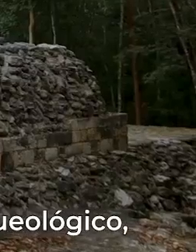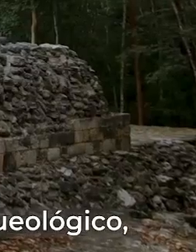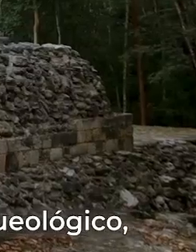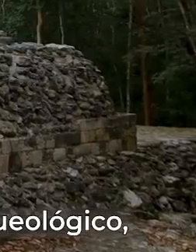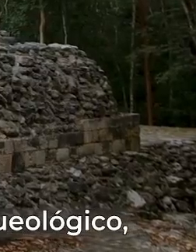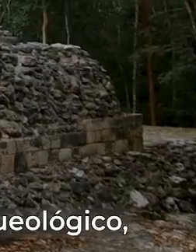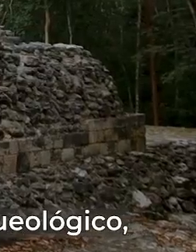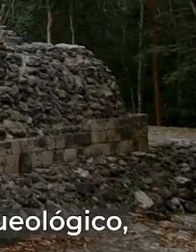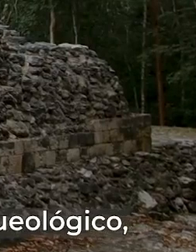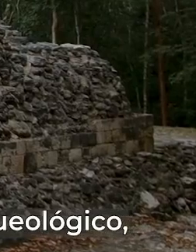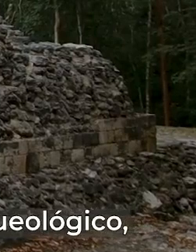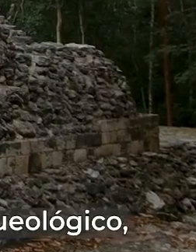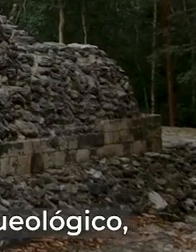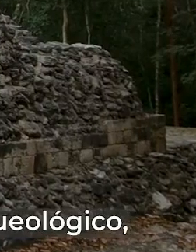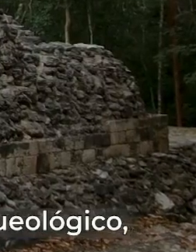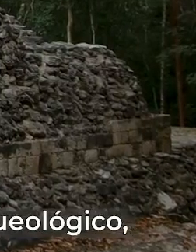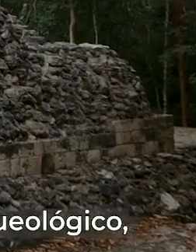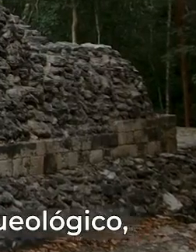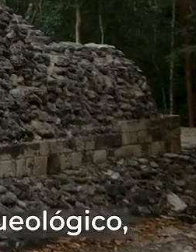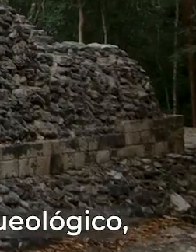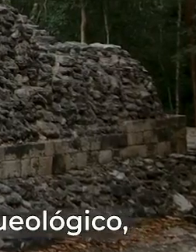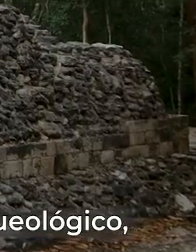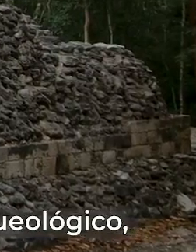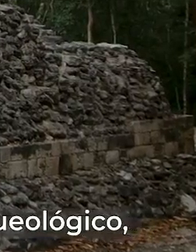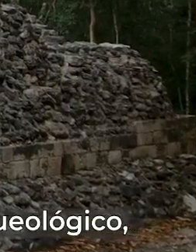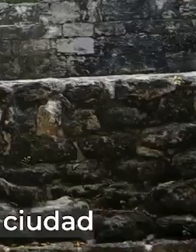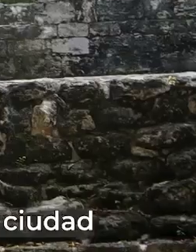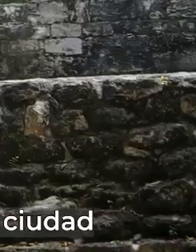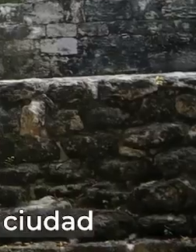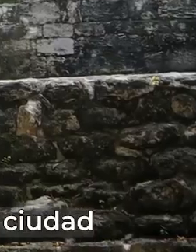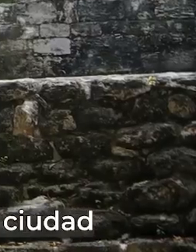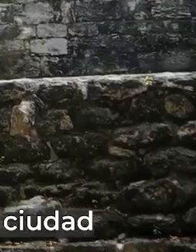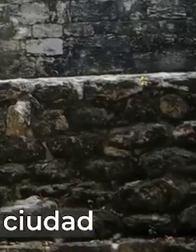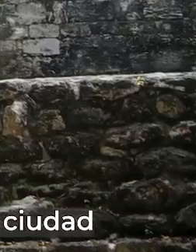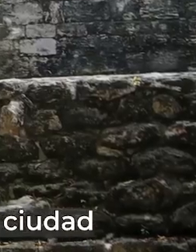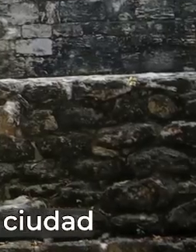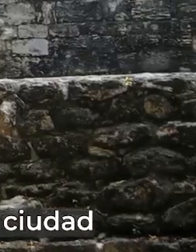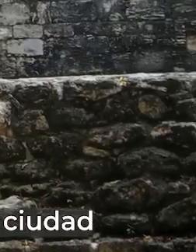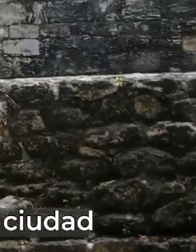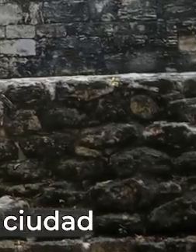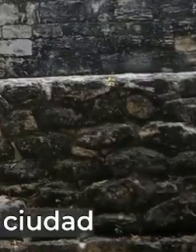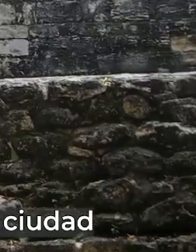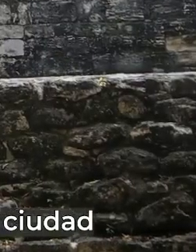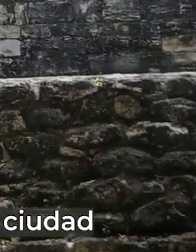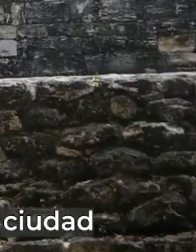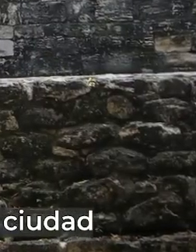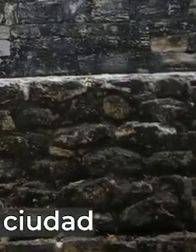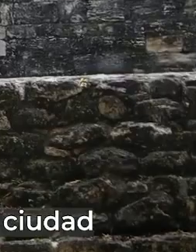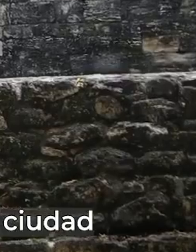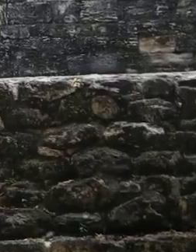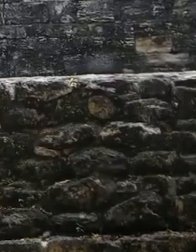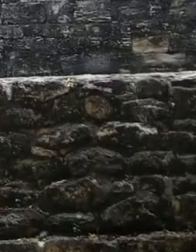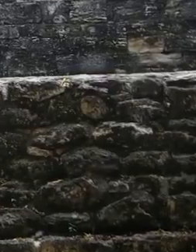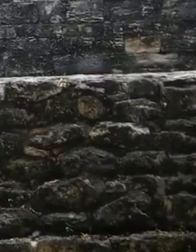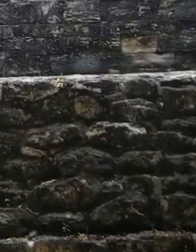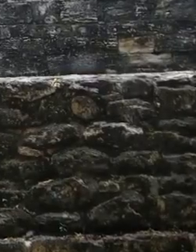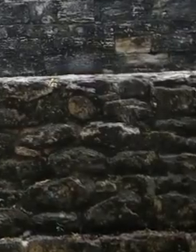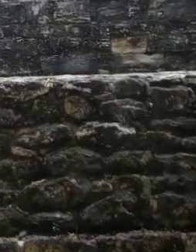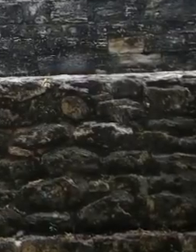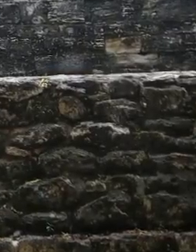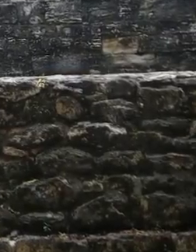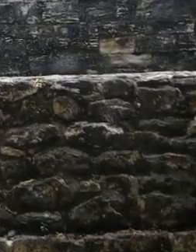Lo que ahora podemos observar en el sitio arqueológico es tan solo una parte menor de lo que fue la ciudad en